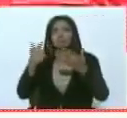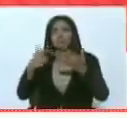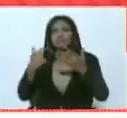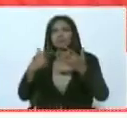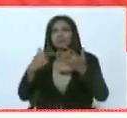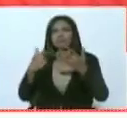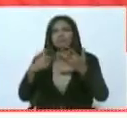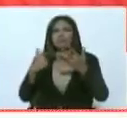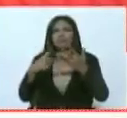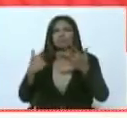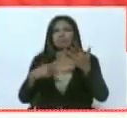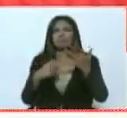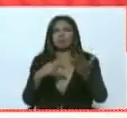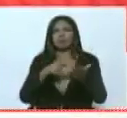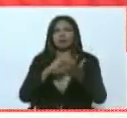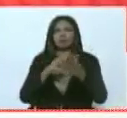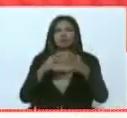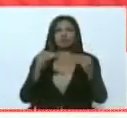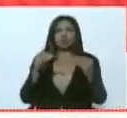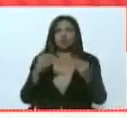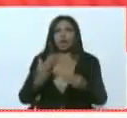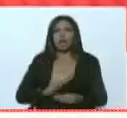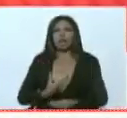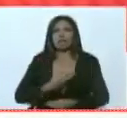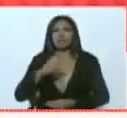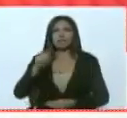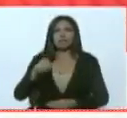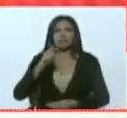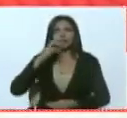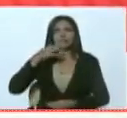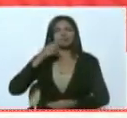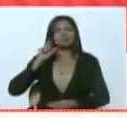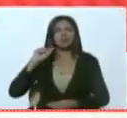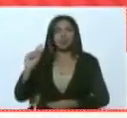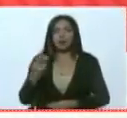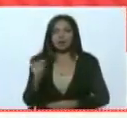Luis Carlos Figueroa, además, alcalde de Guarena.